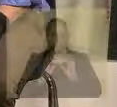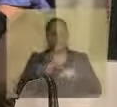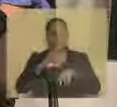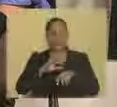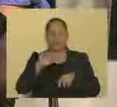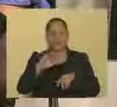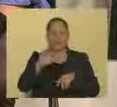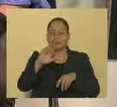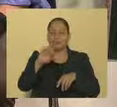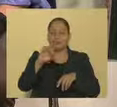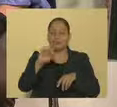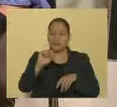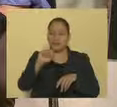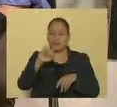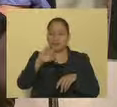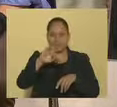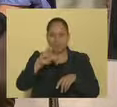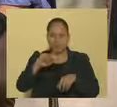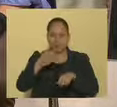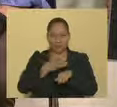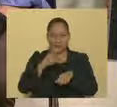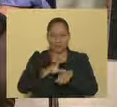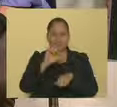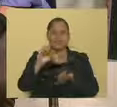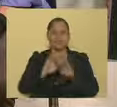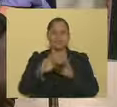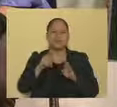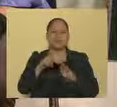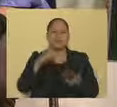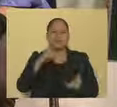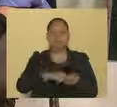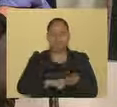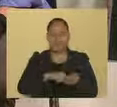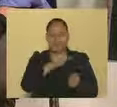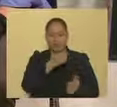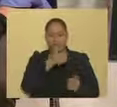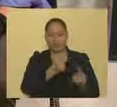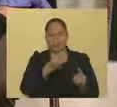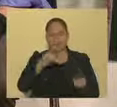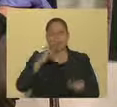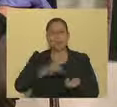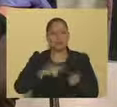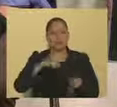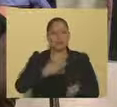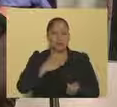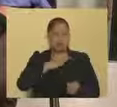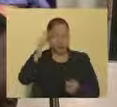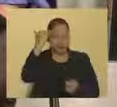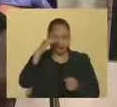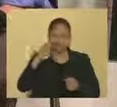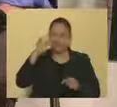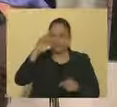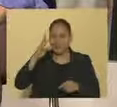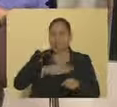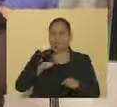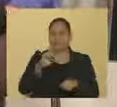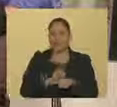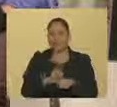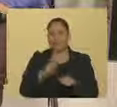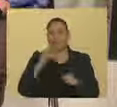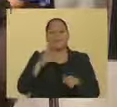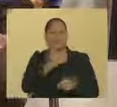el doctor Juan Carlos Ramírez Herralde, que nos va a hablar de la pubertad precoz. Doc. Buenos días. Buenos días. Buenos días, mi doc. Feliz lunes.